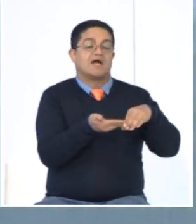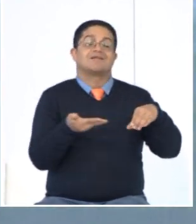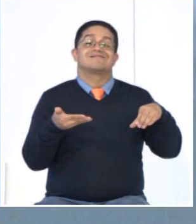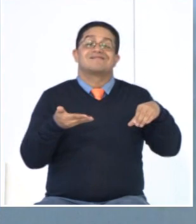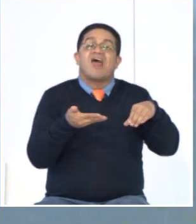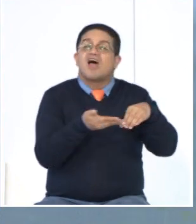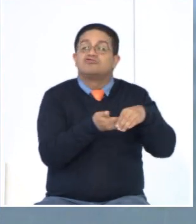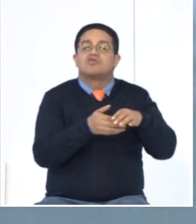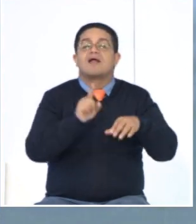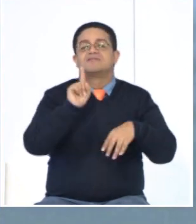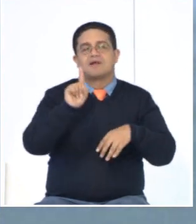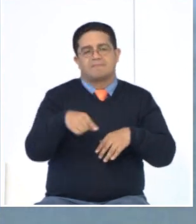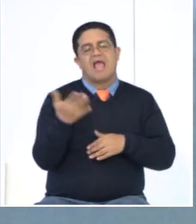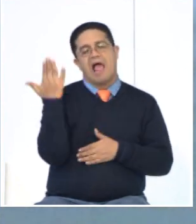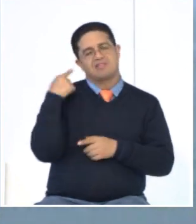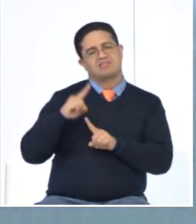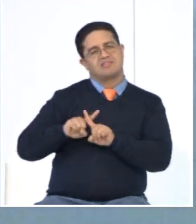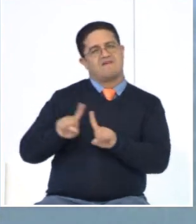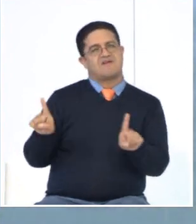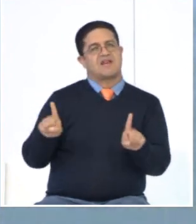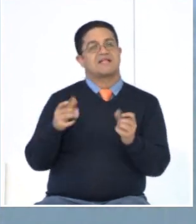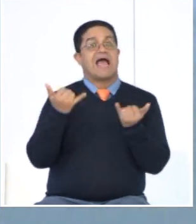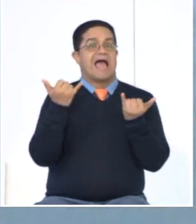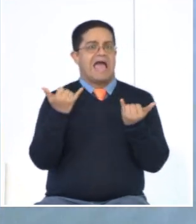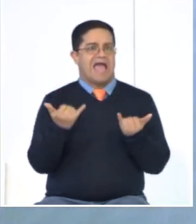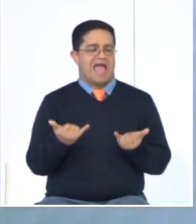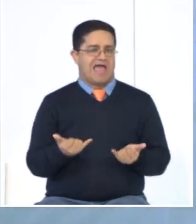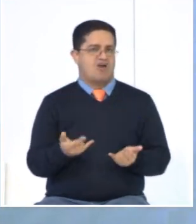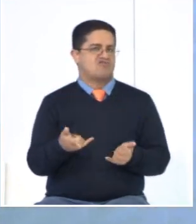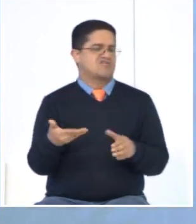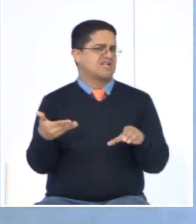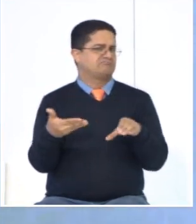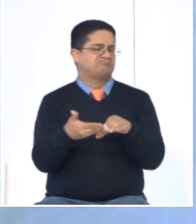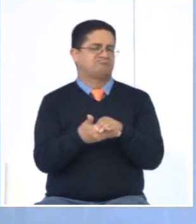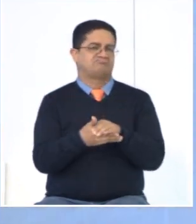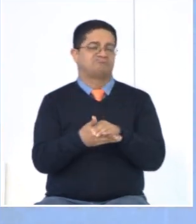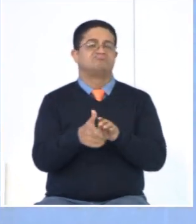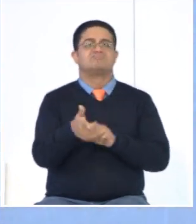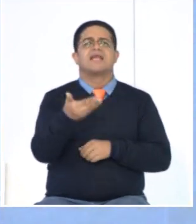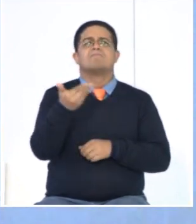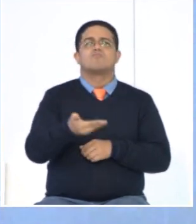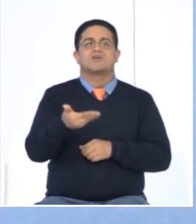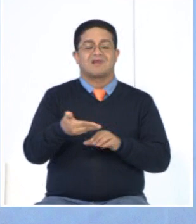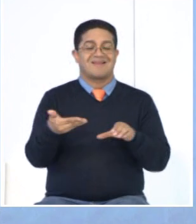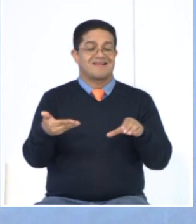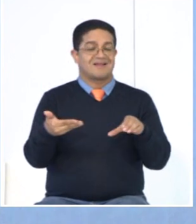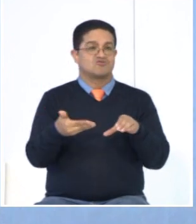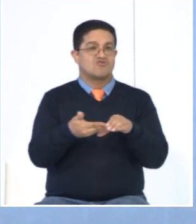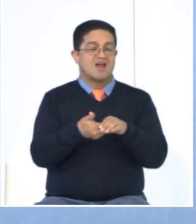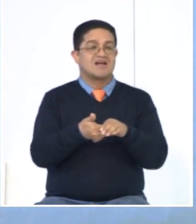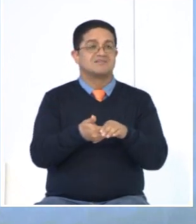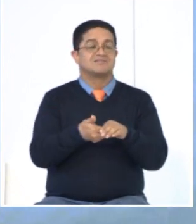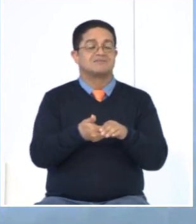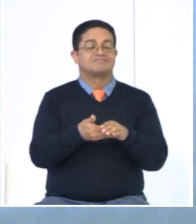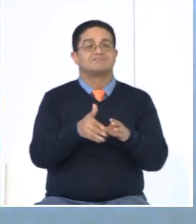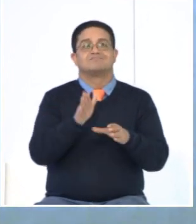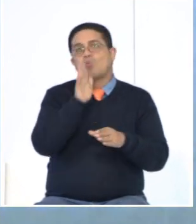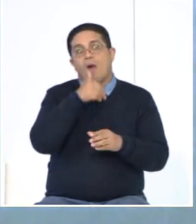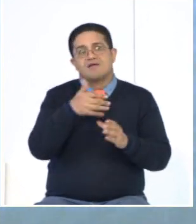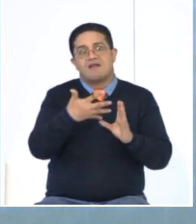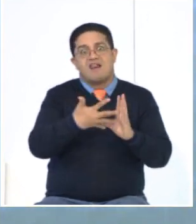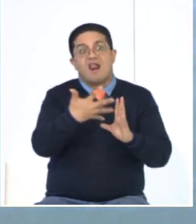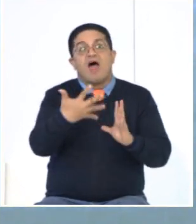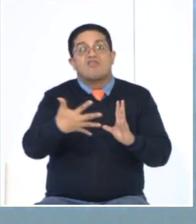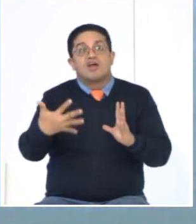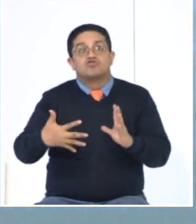avanzado. Antes era diferente, ahora es totalmente inocua. Es importante que sepan que la resonancia no involucra radiación. Entonces es